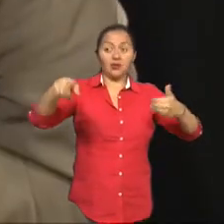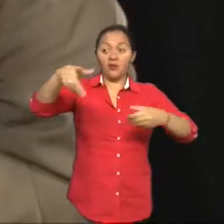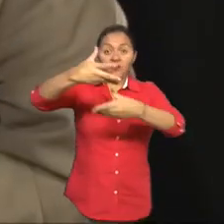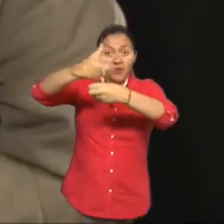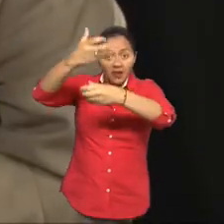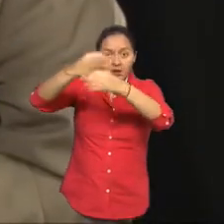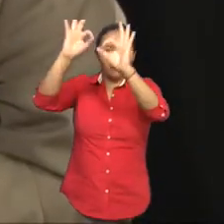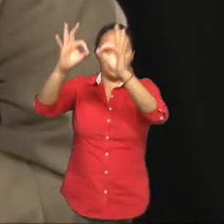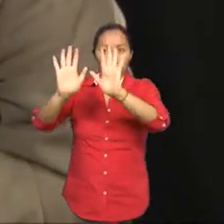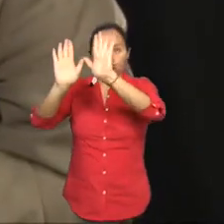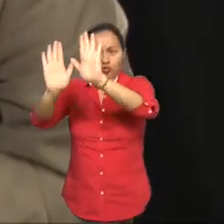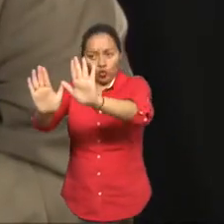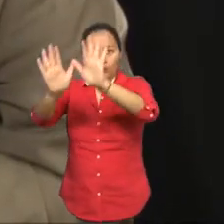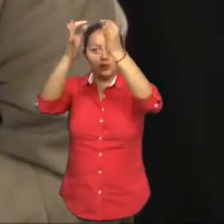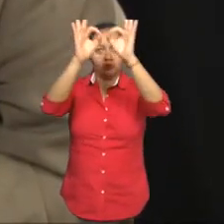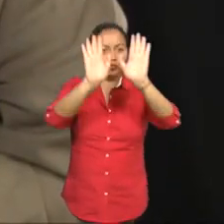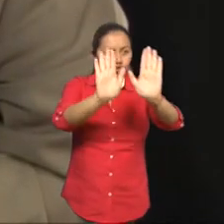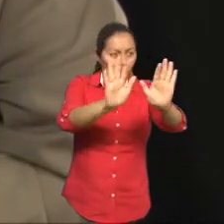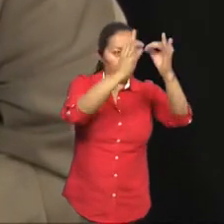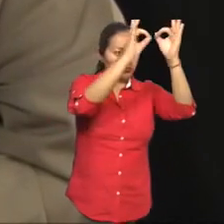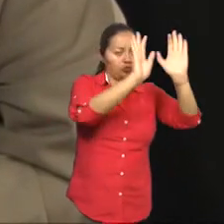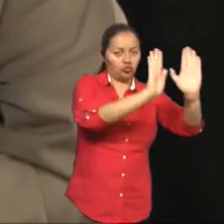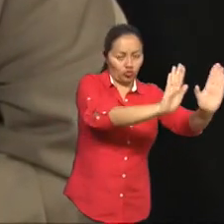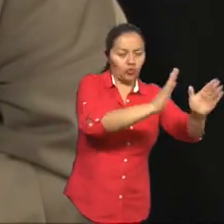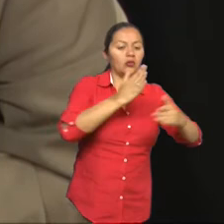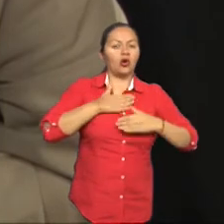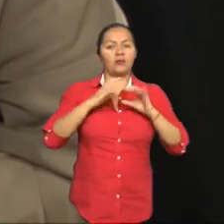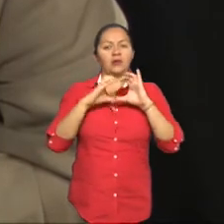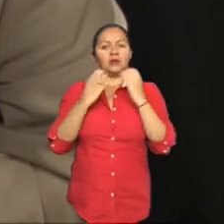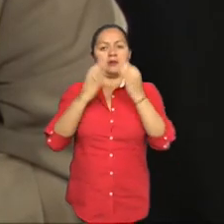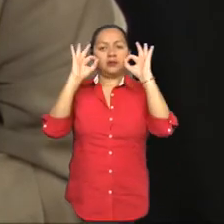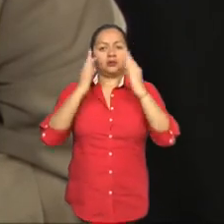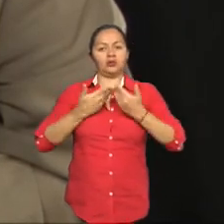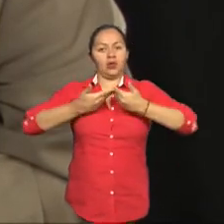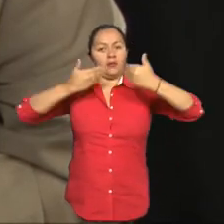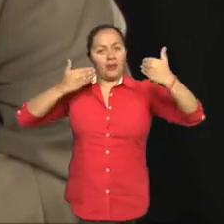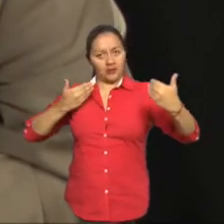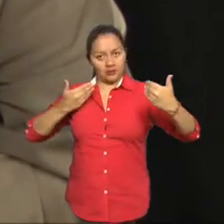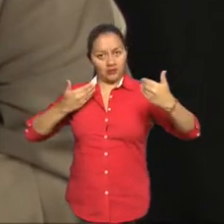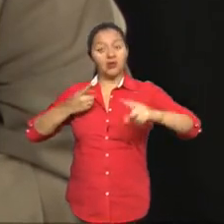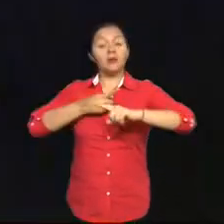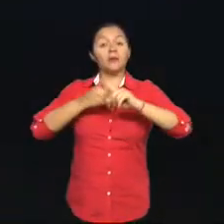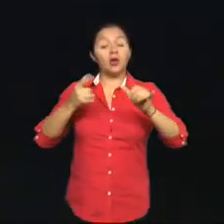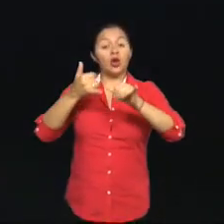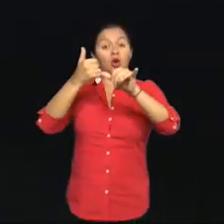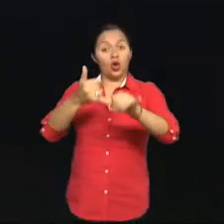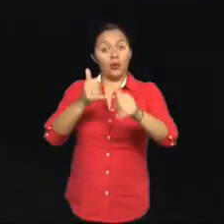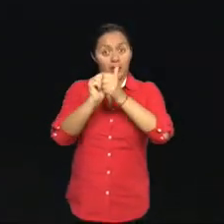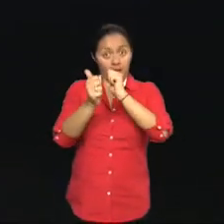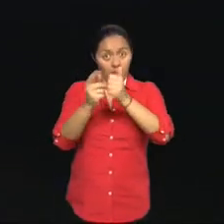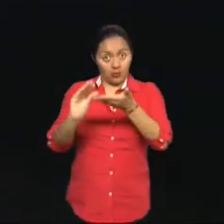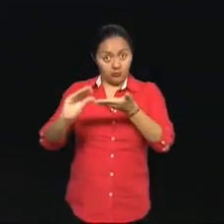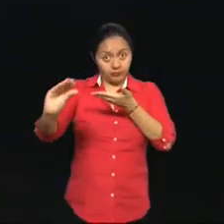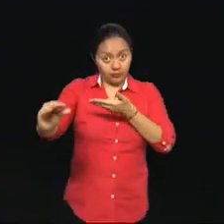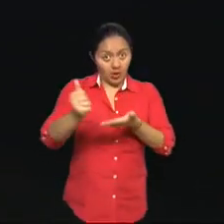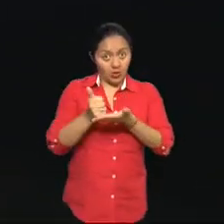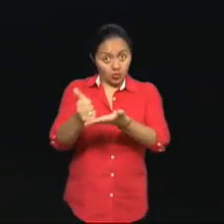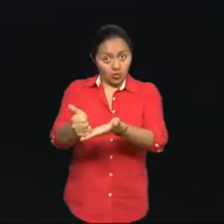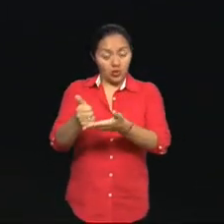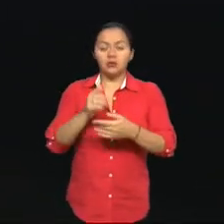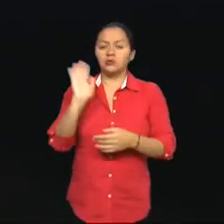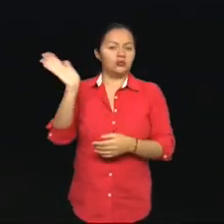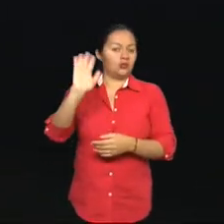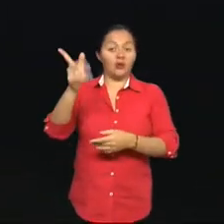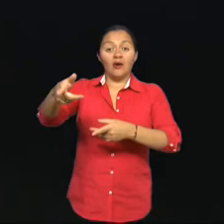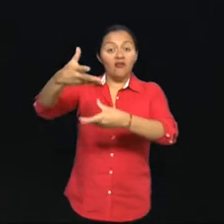recibe mediante su presentación de su programación. O sea, es independiente del comité. Sí, independiente. ¿Pero a la vez apoyan a los clubes deportivos de las federaciones o no? Las